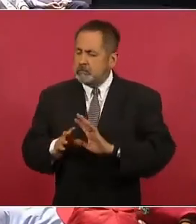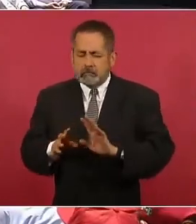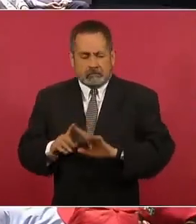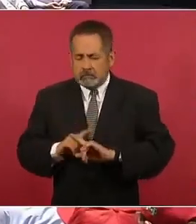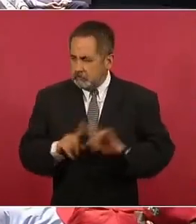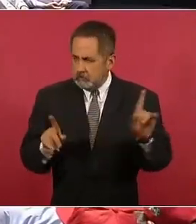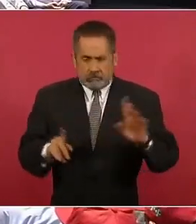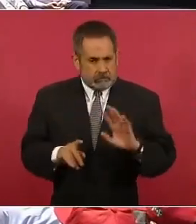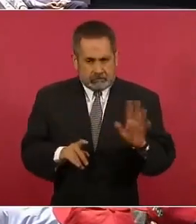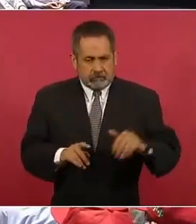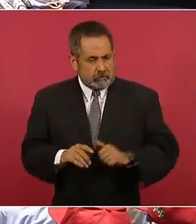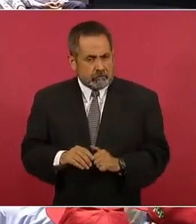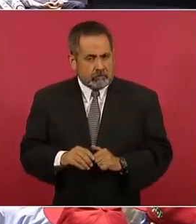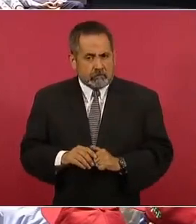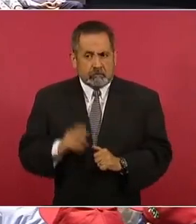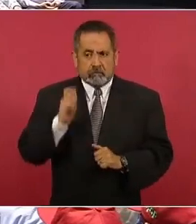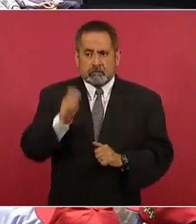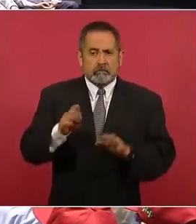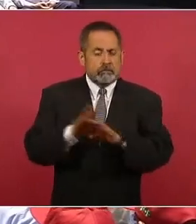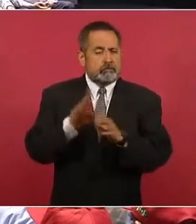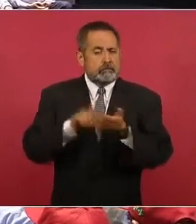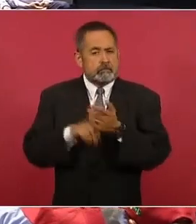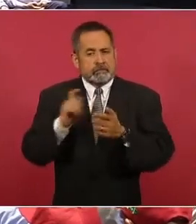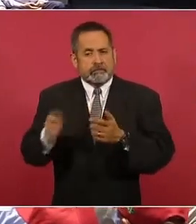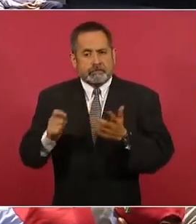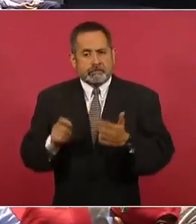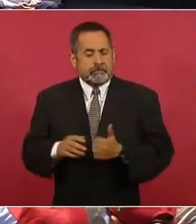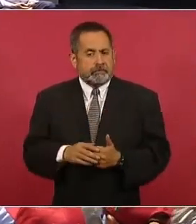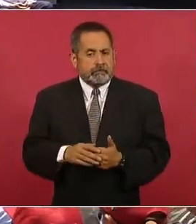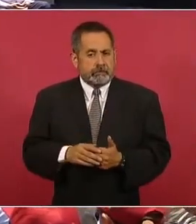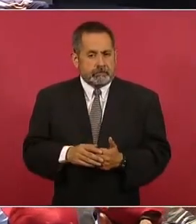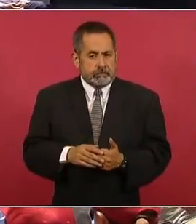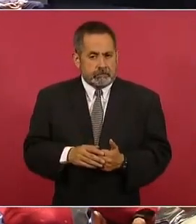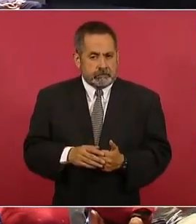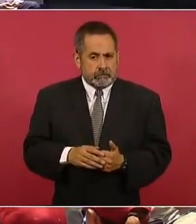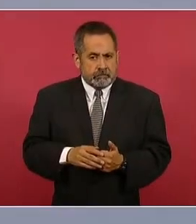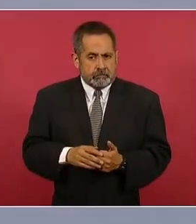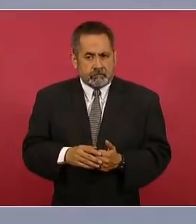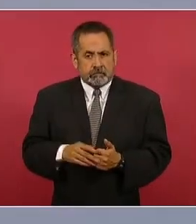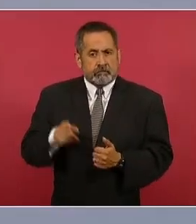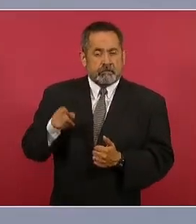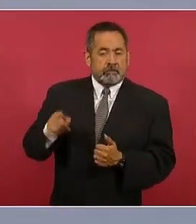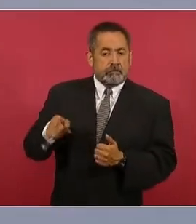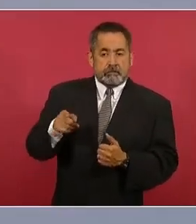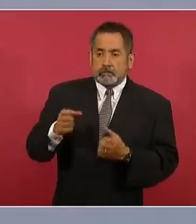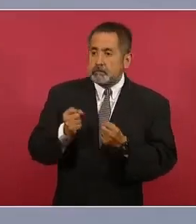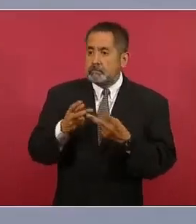pero como la sobreexplotación